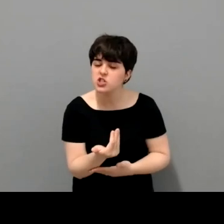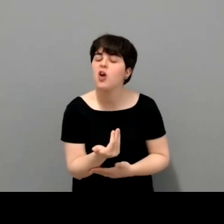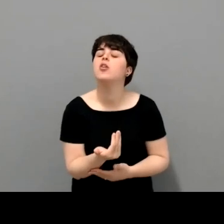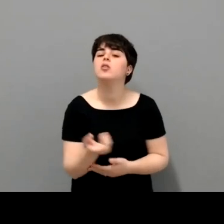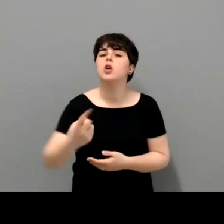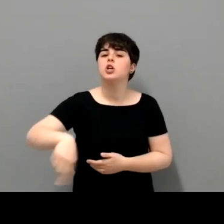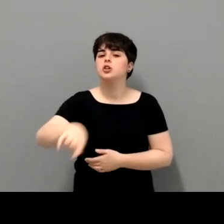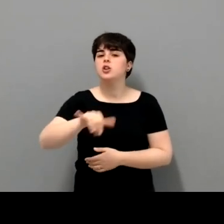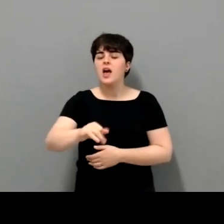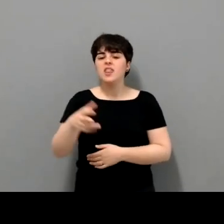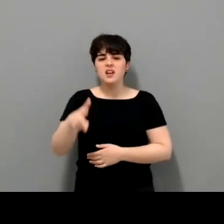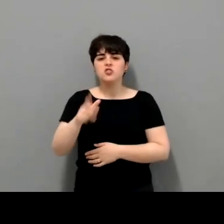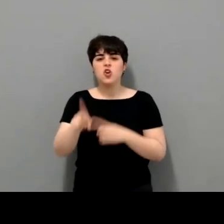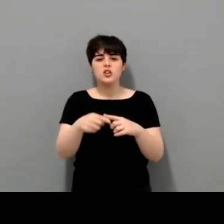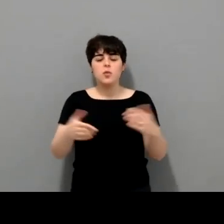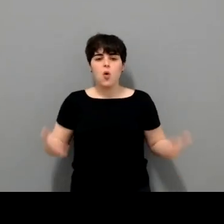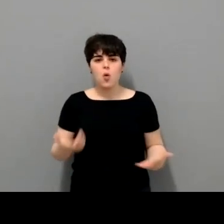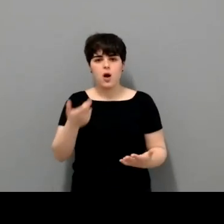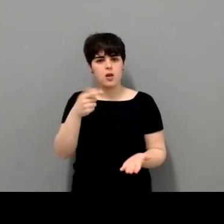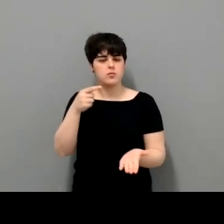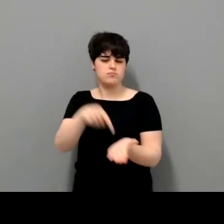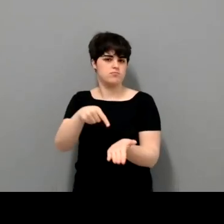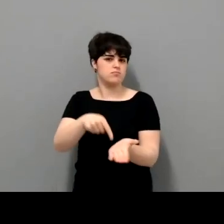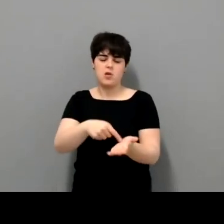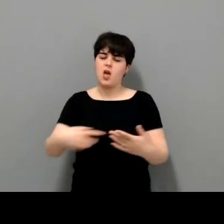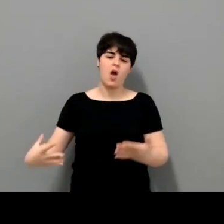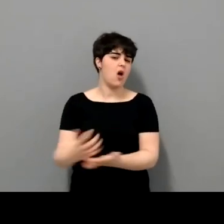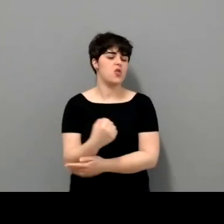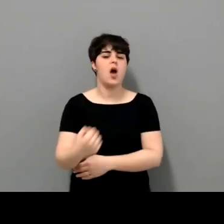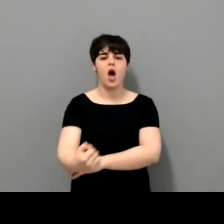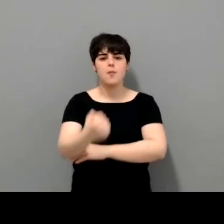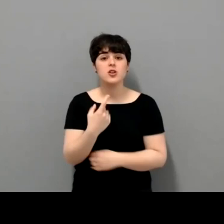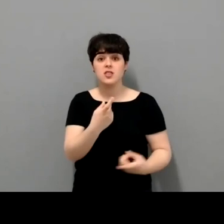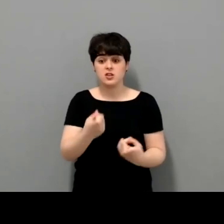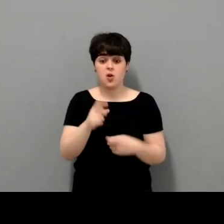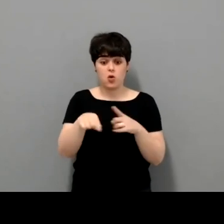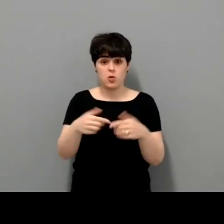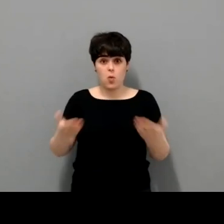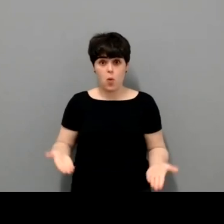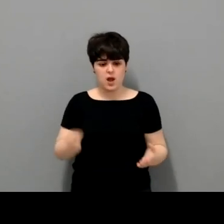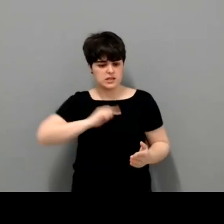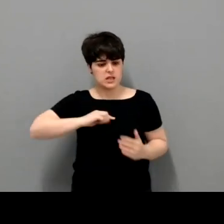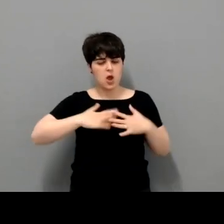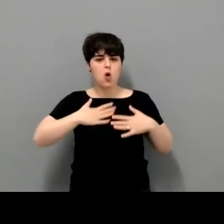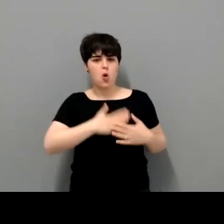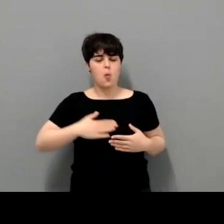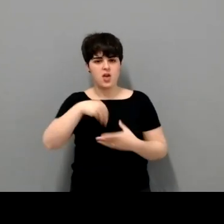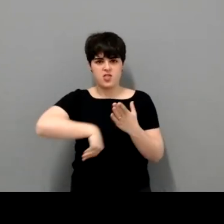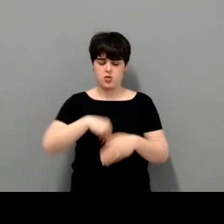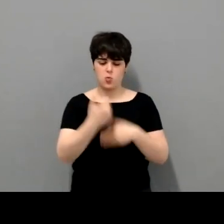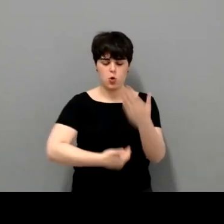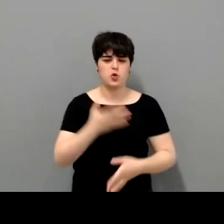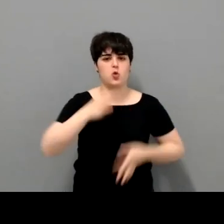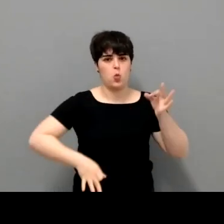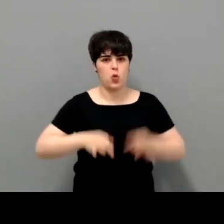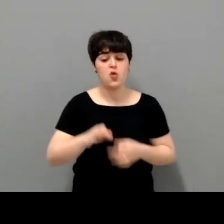tenéis derecho a reclamar todos los apoyos que necesitéis para poder sentiros cómodas en esas diligencias judiciales